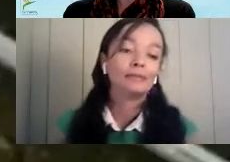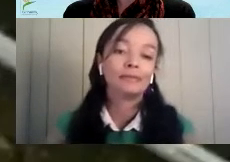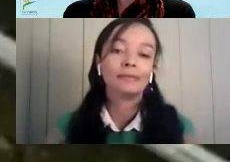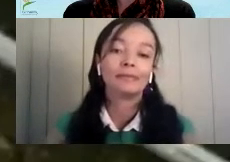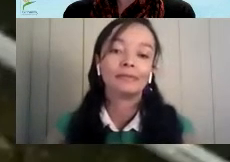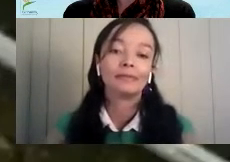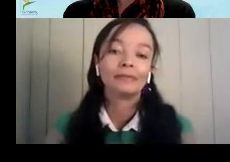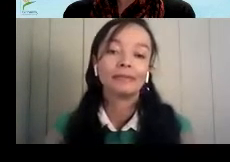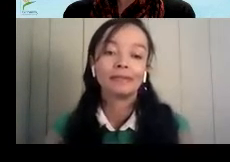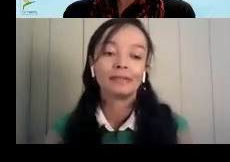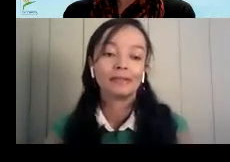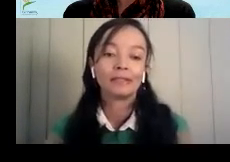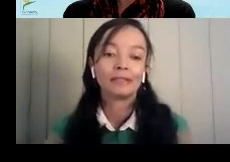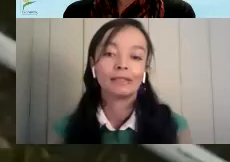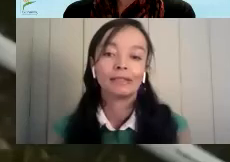Gracias.